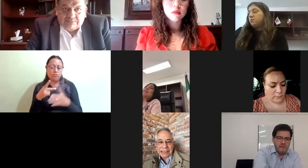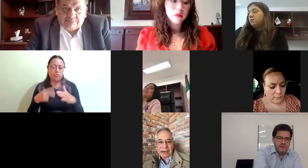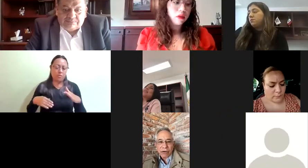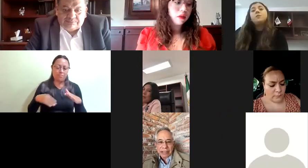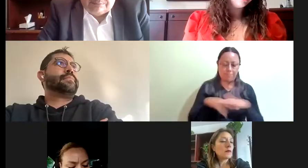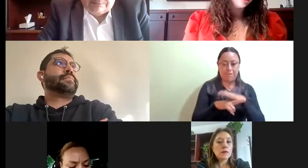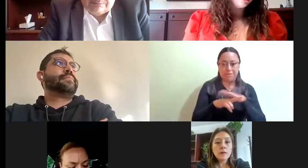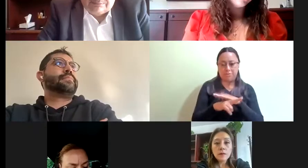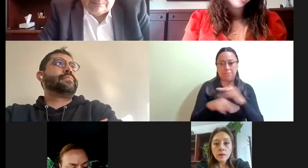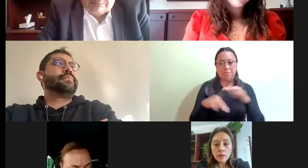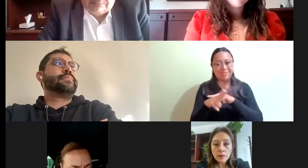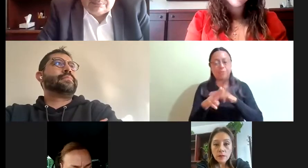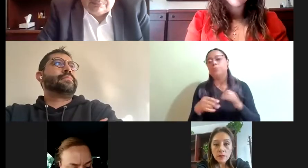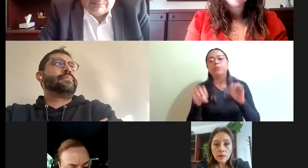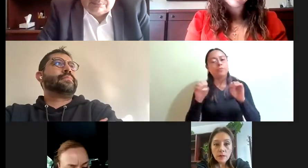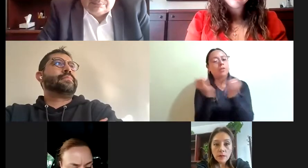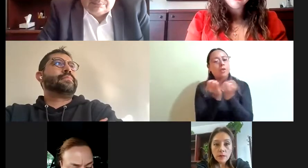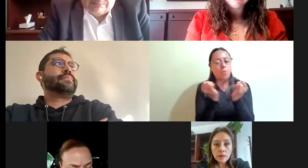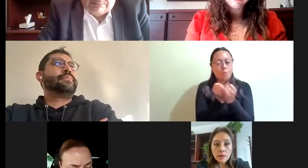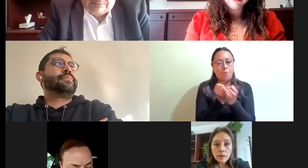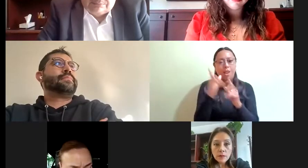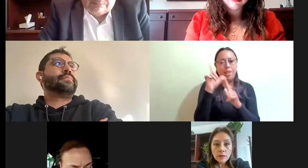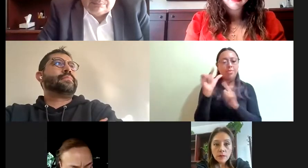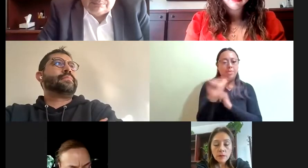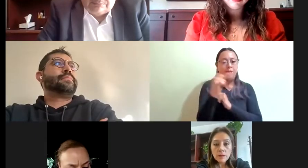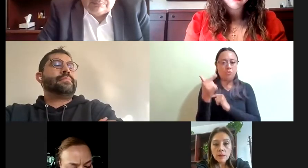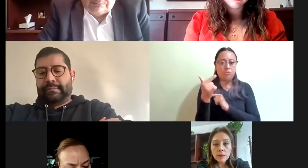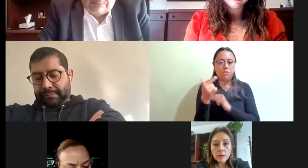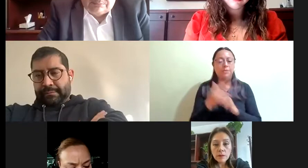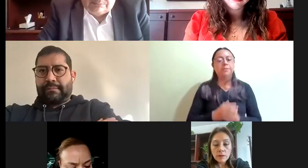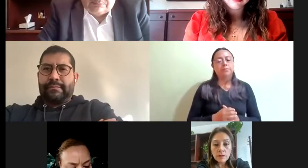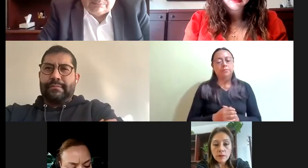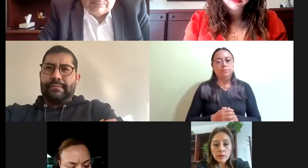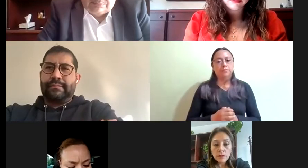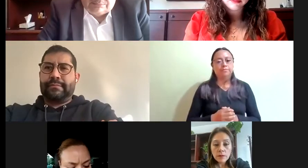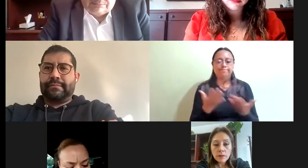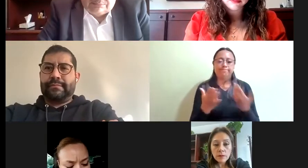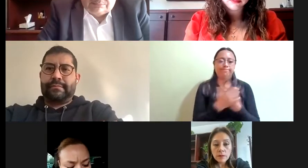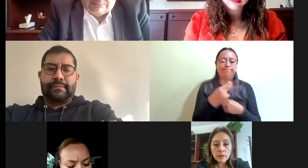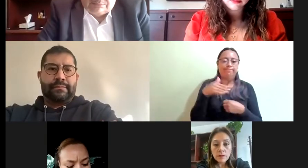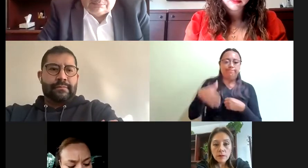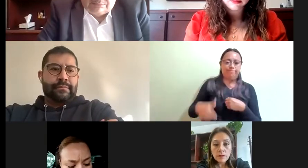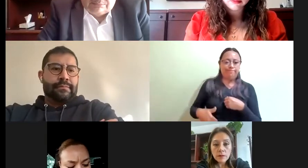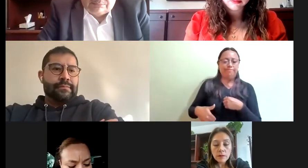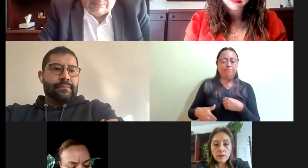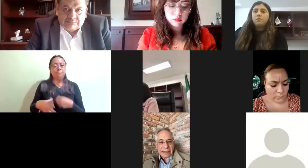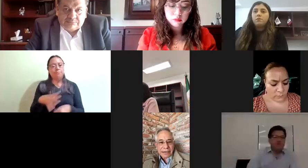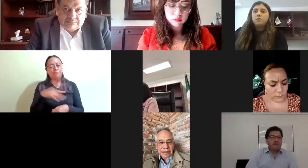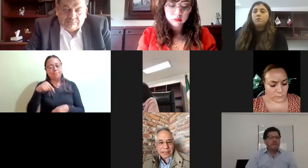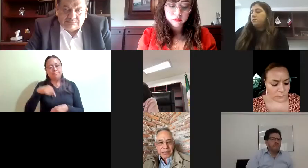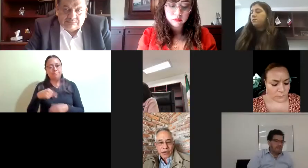que serán otras áreas afectas a este tema del accidente que lamentablemente vivió la ciudad. Entonces, ese